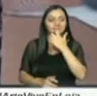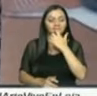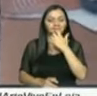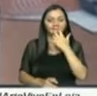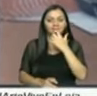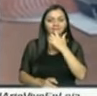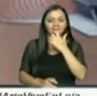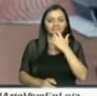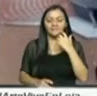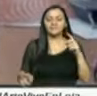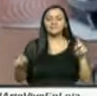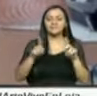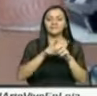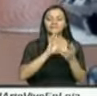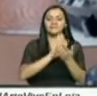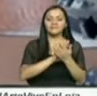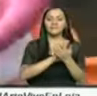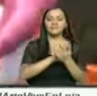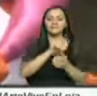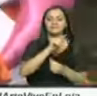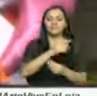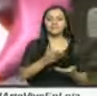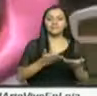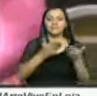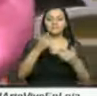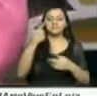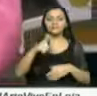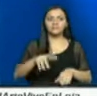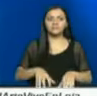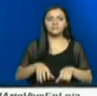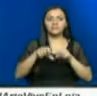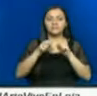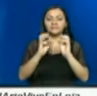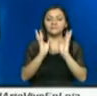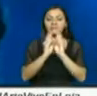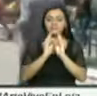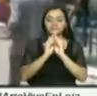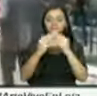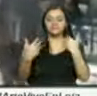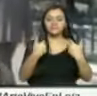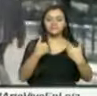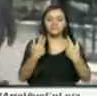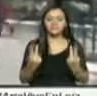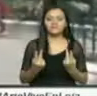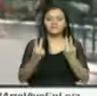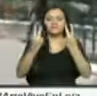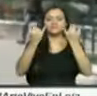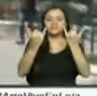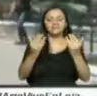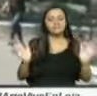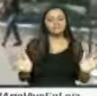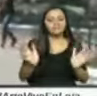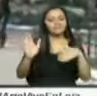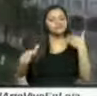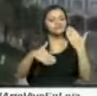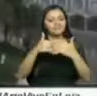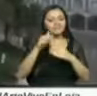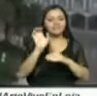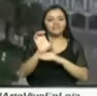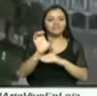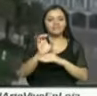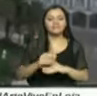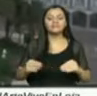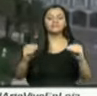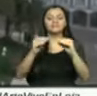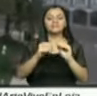Bien merecido es que Loja sea la sede del gran evento de Artes Vivas que entusiasma a todo el país y